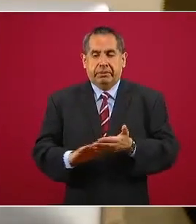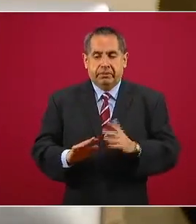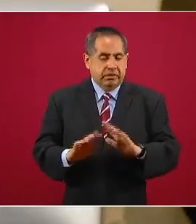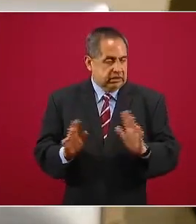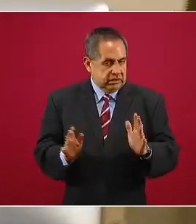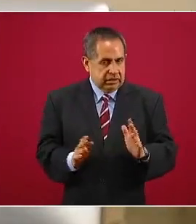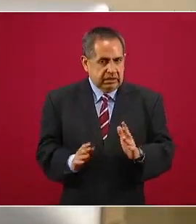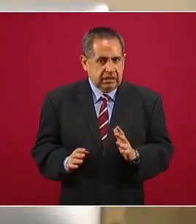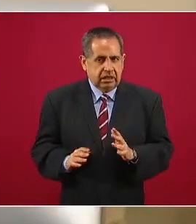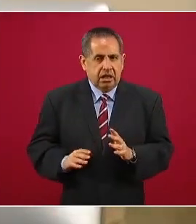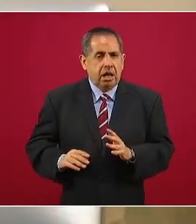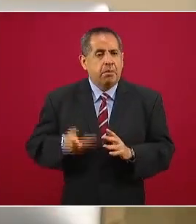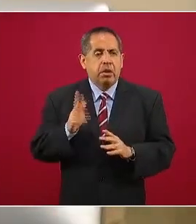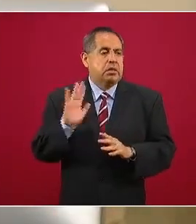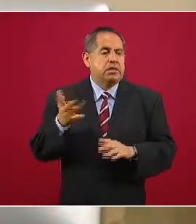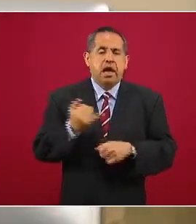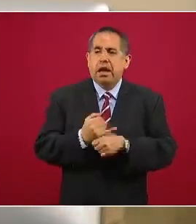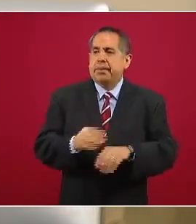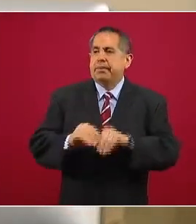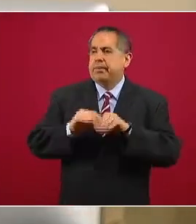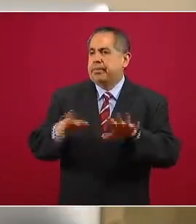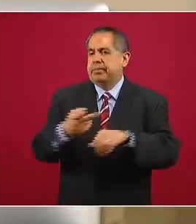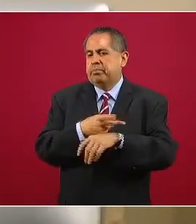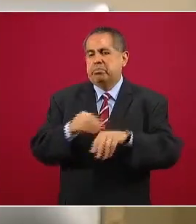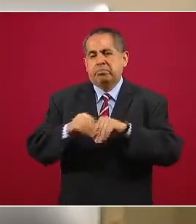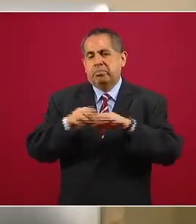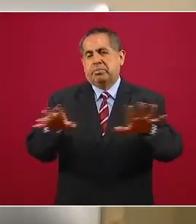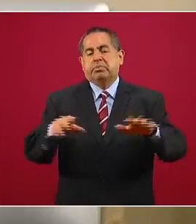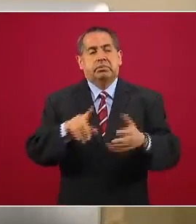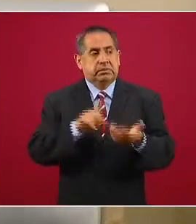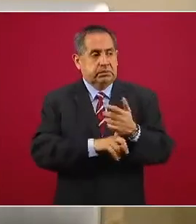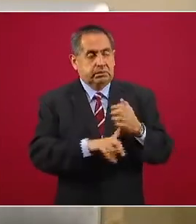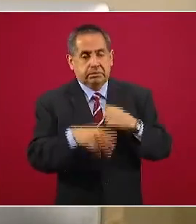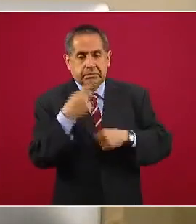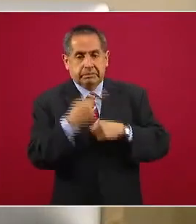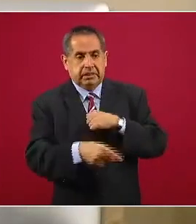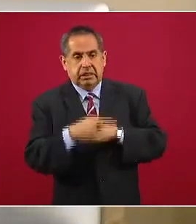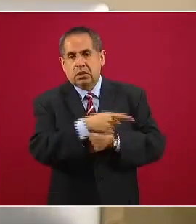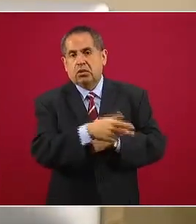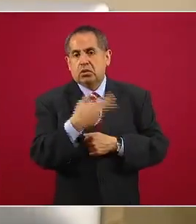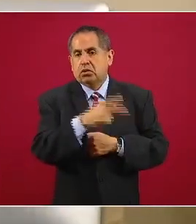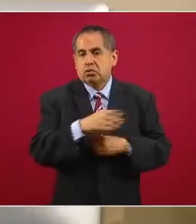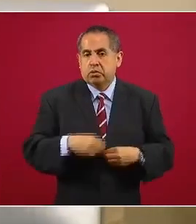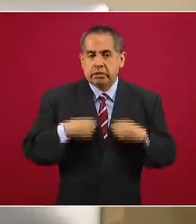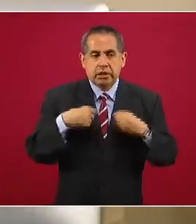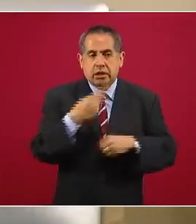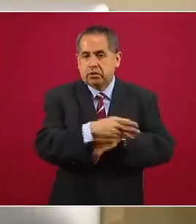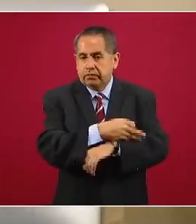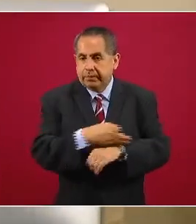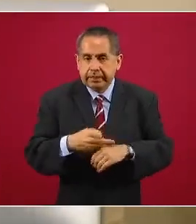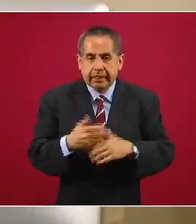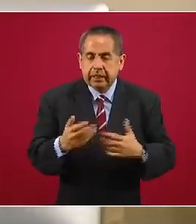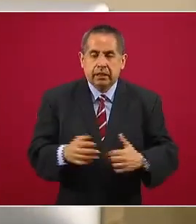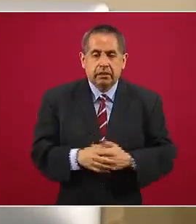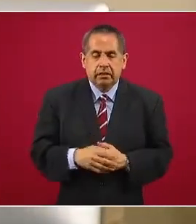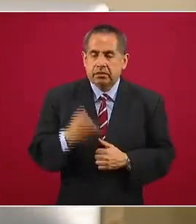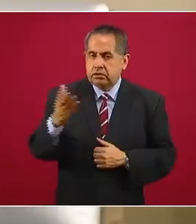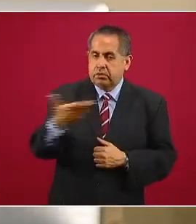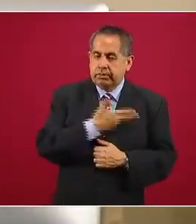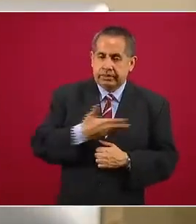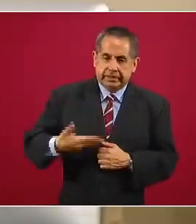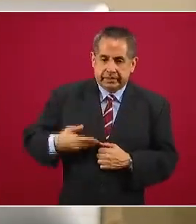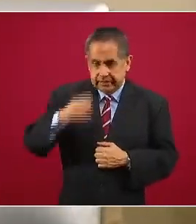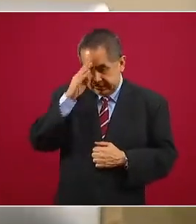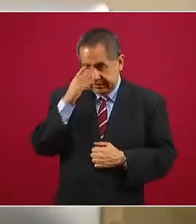embargo, pues los datos ya habían sido difundidos, poniendo en riesgo al comunicador y a su familia. Señor